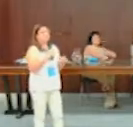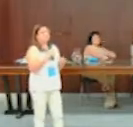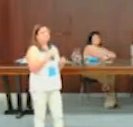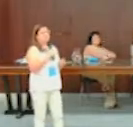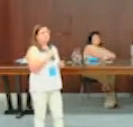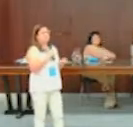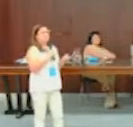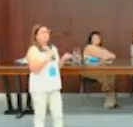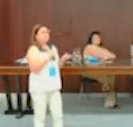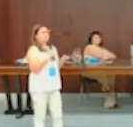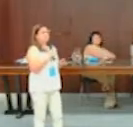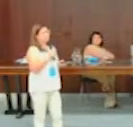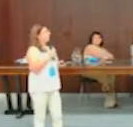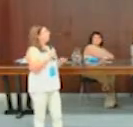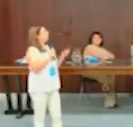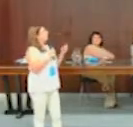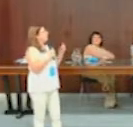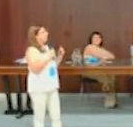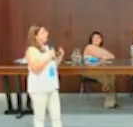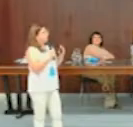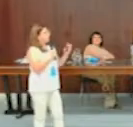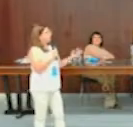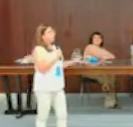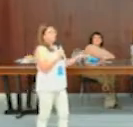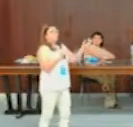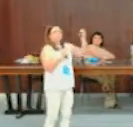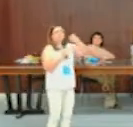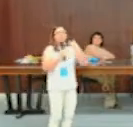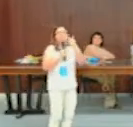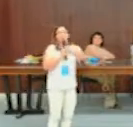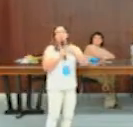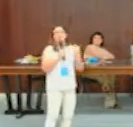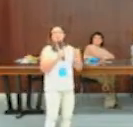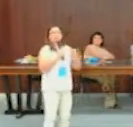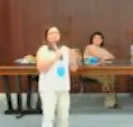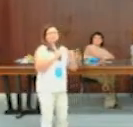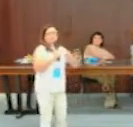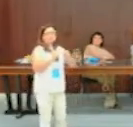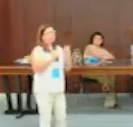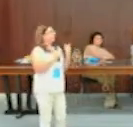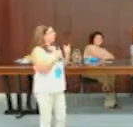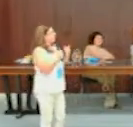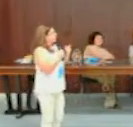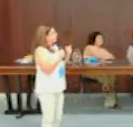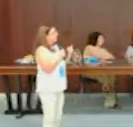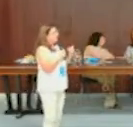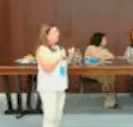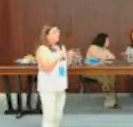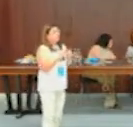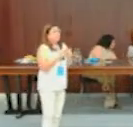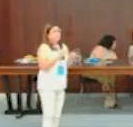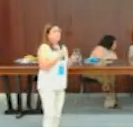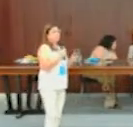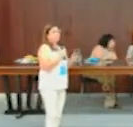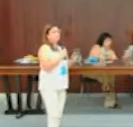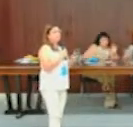En el consultorio tiene que ser privado. Tratar de que no ingresen los ruidos del exterior. También el